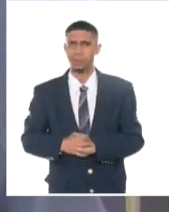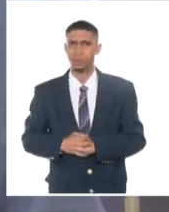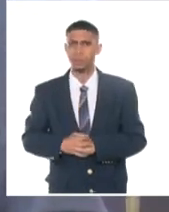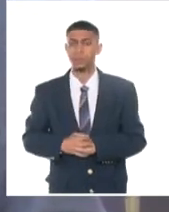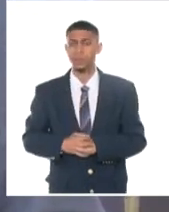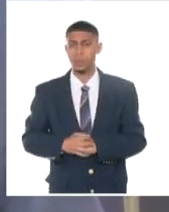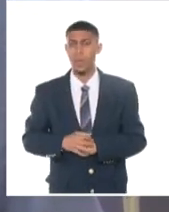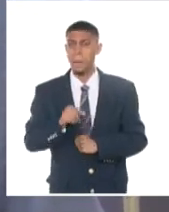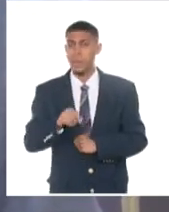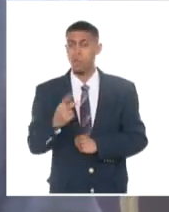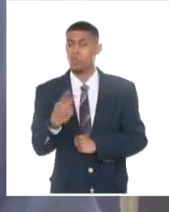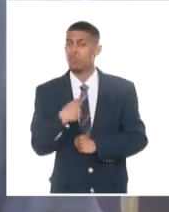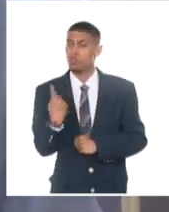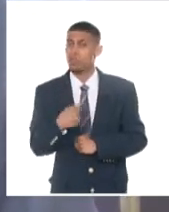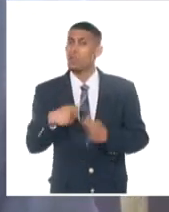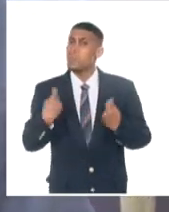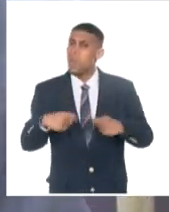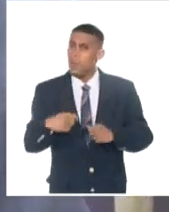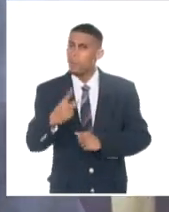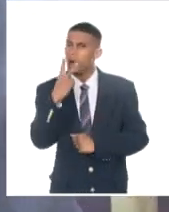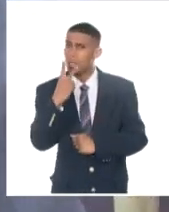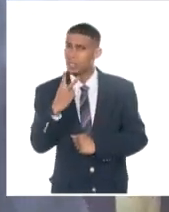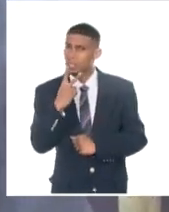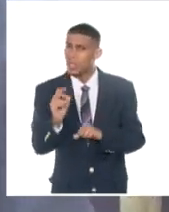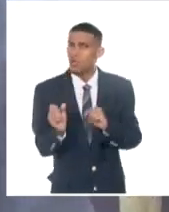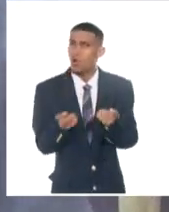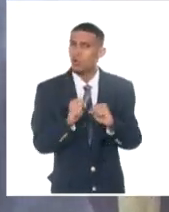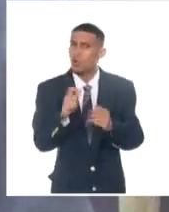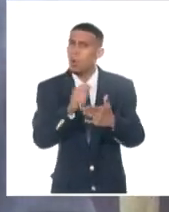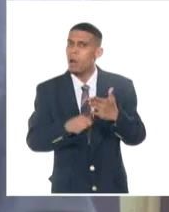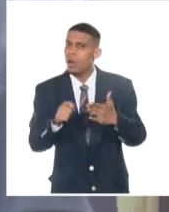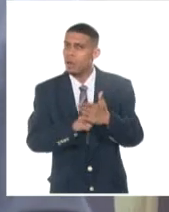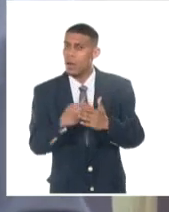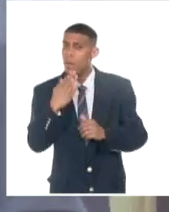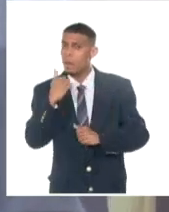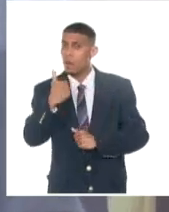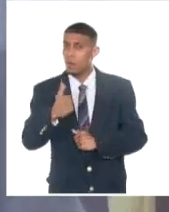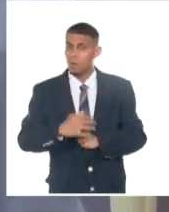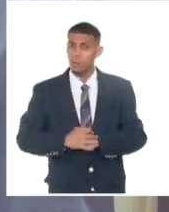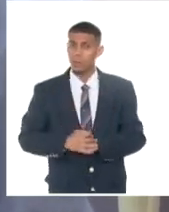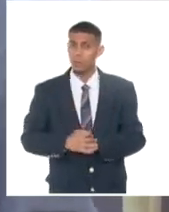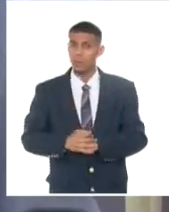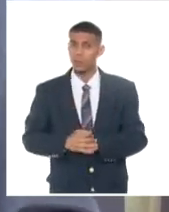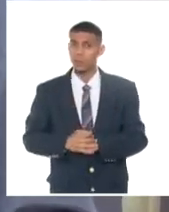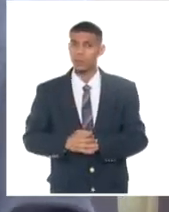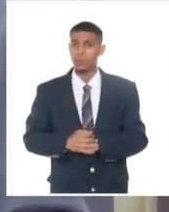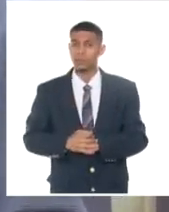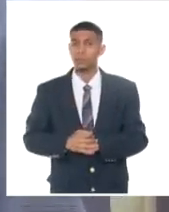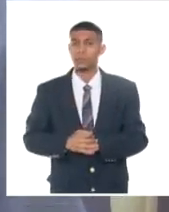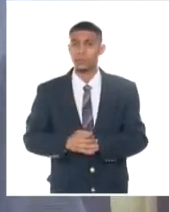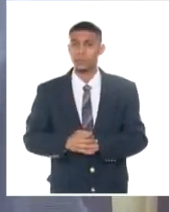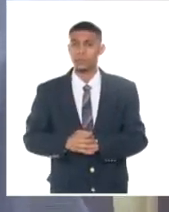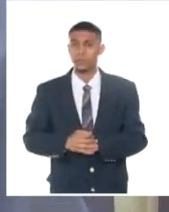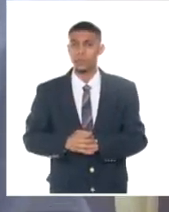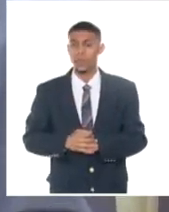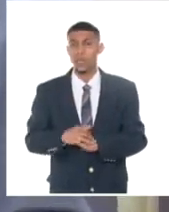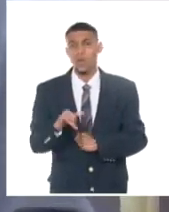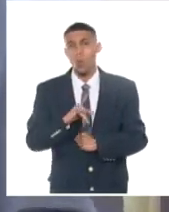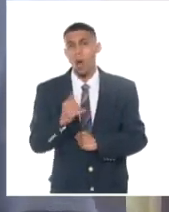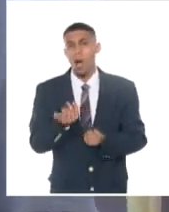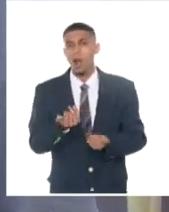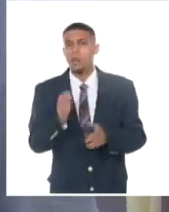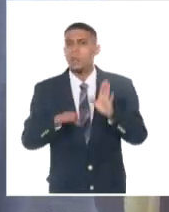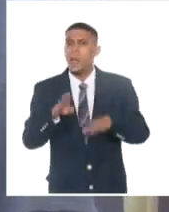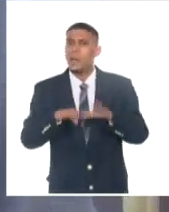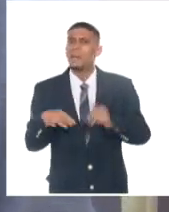este asunto tenemos que, de verdad, es verdad que no hay una fórmula única, pero todo depende de la oferta de cada municipio, la producción